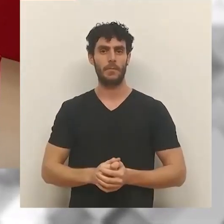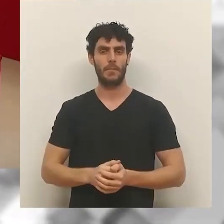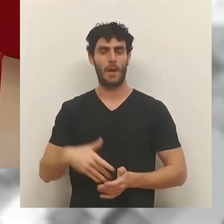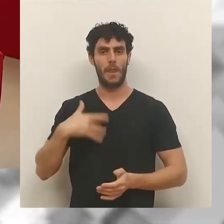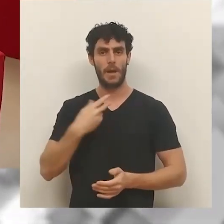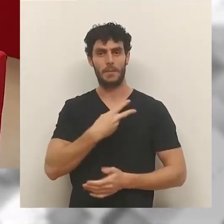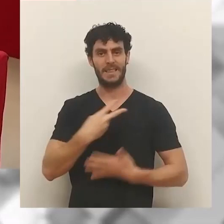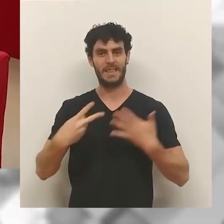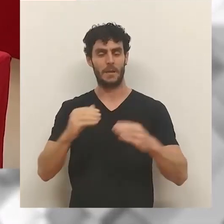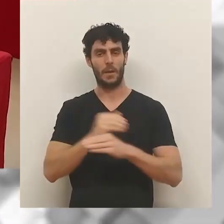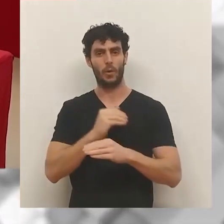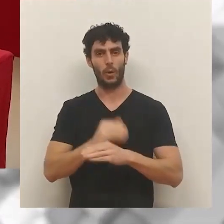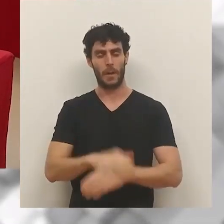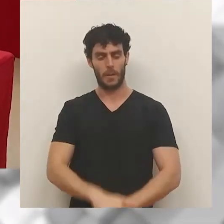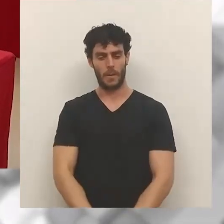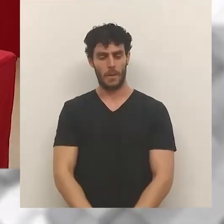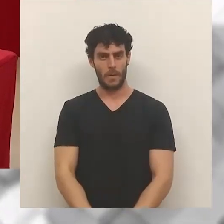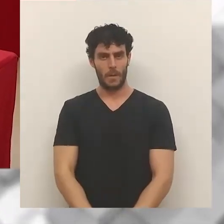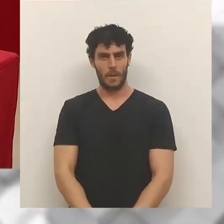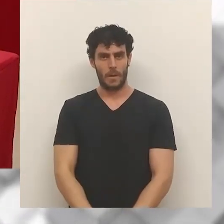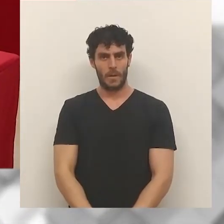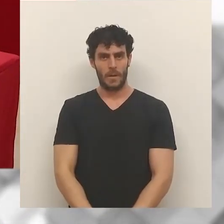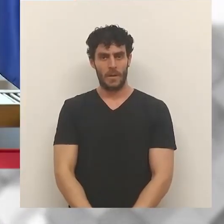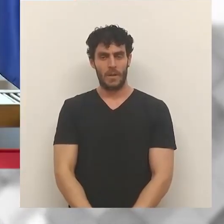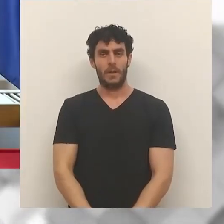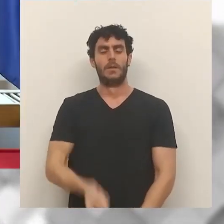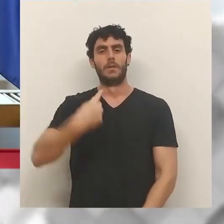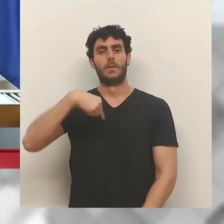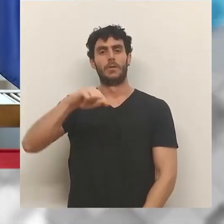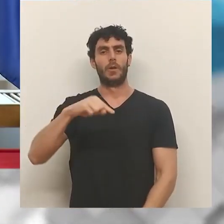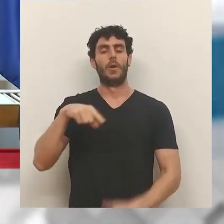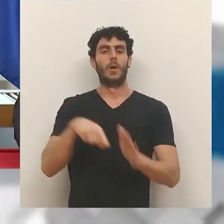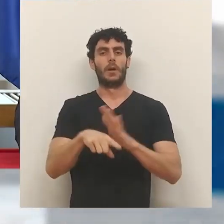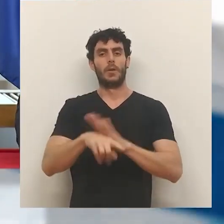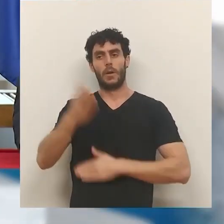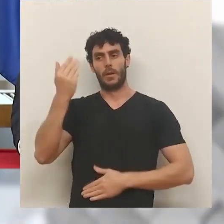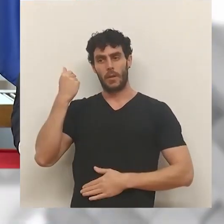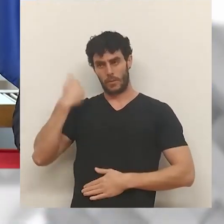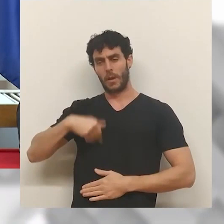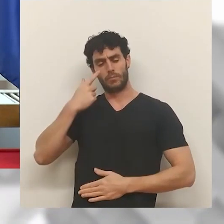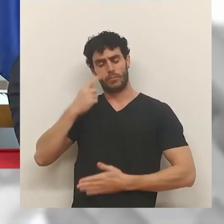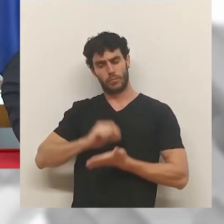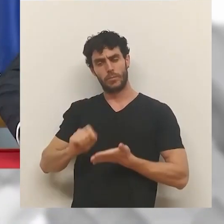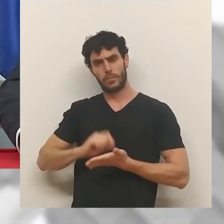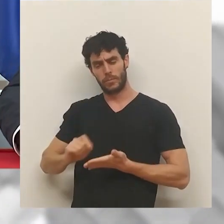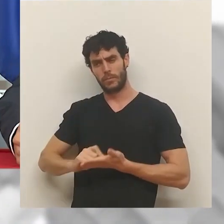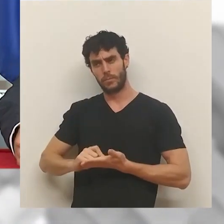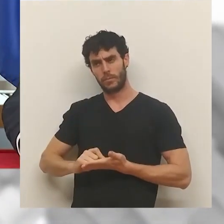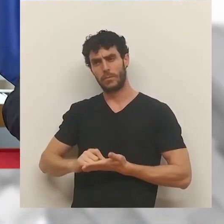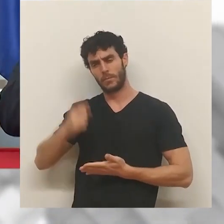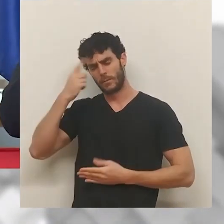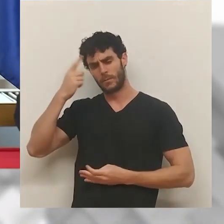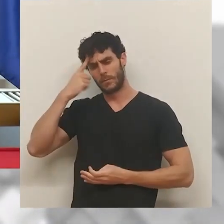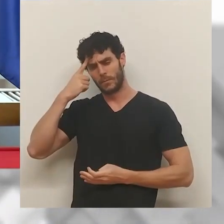sus puertas el día 27 de octubre. Hemos tomado buena nota de la gestión anterior.